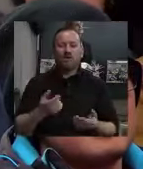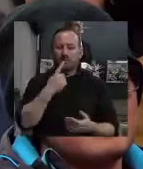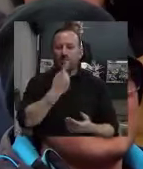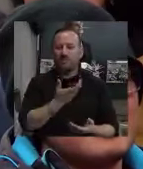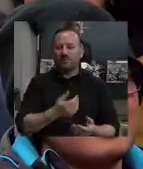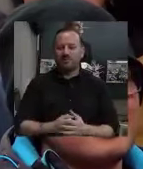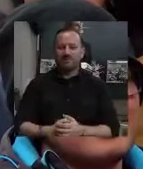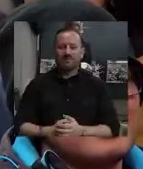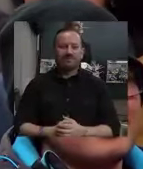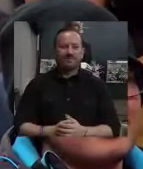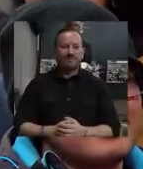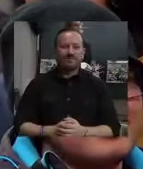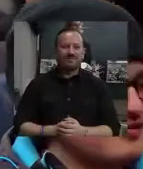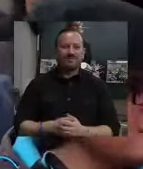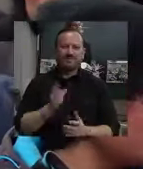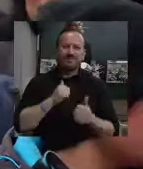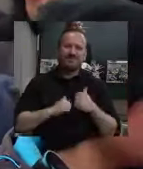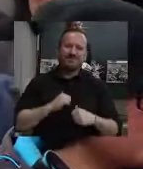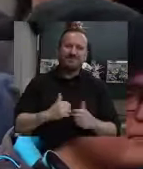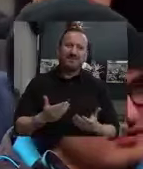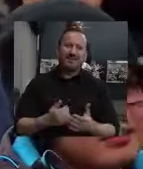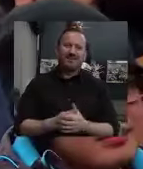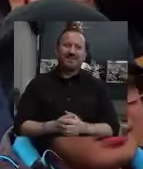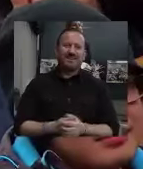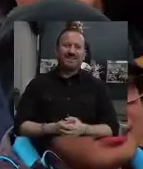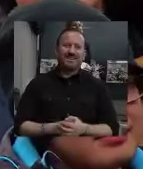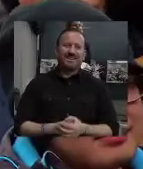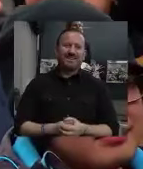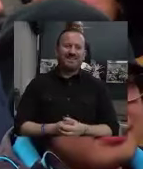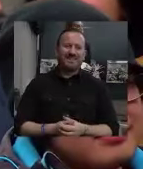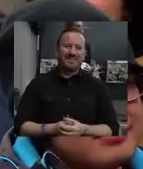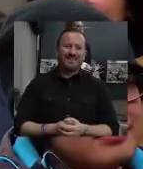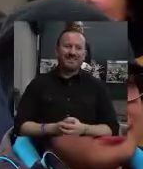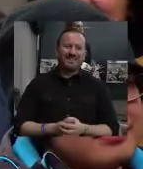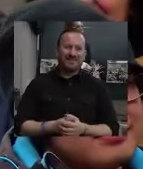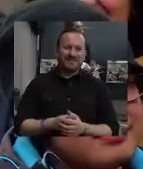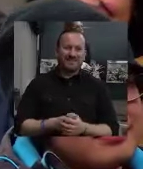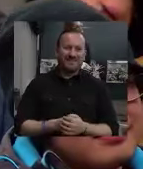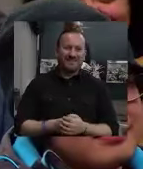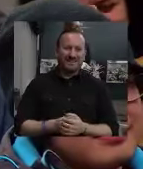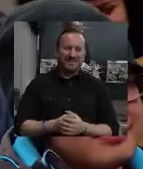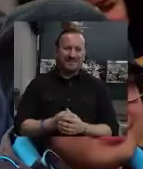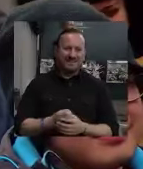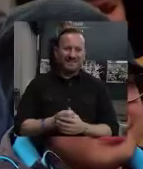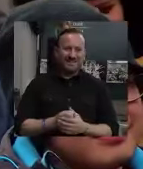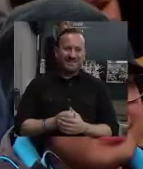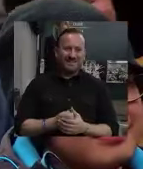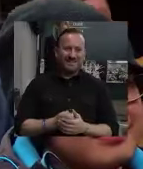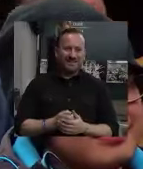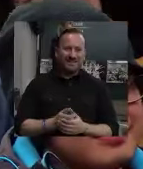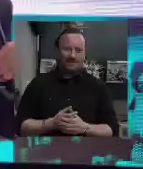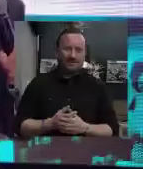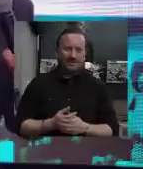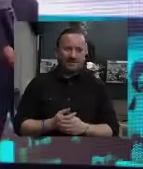da no me haga sufrir cuánto diseño gráfic 30,000 por 100